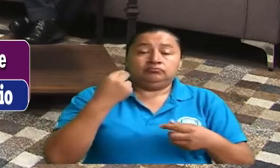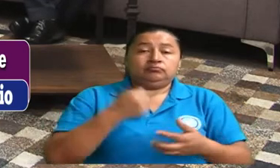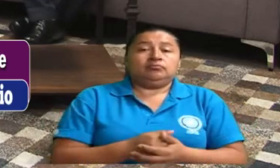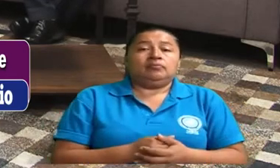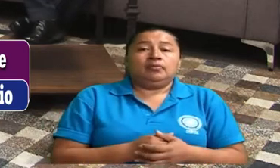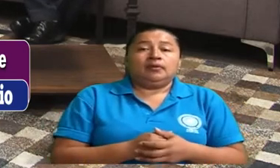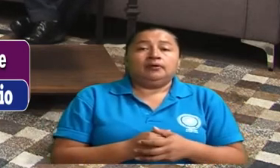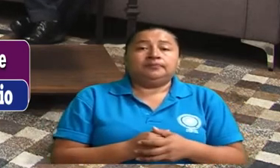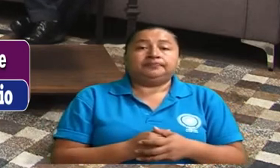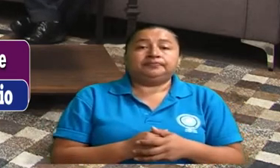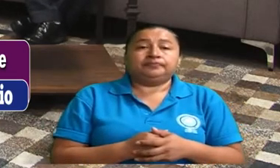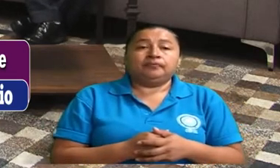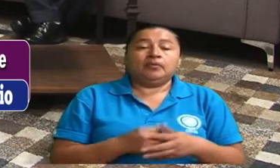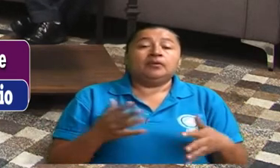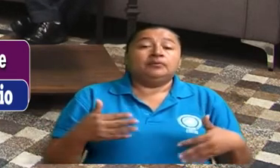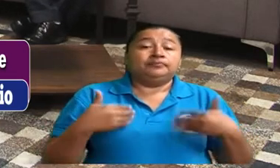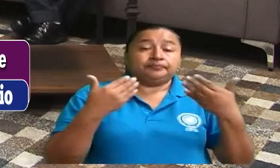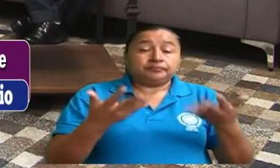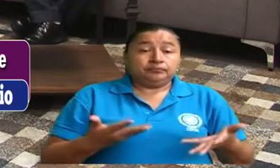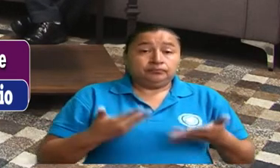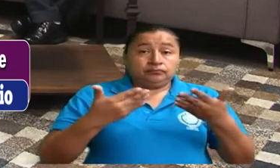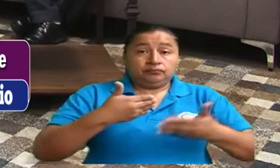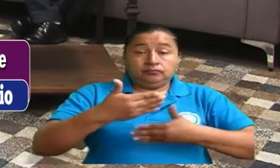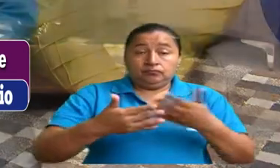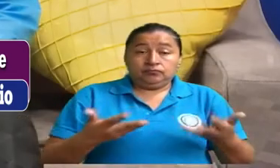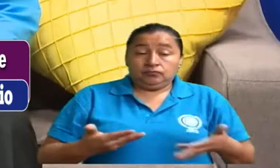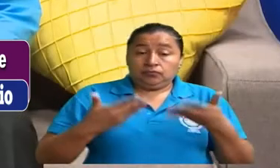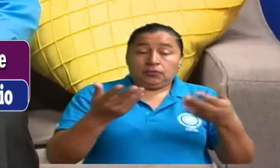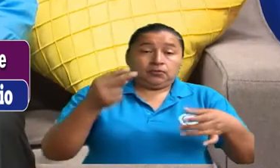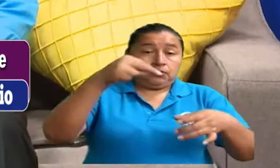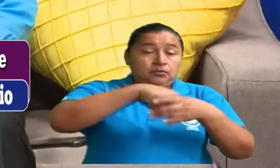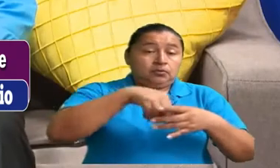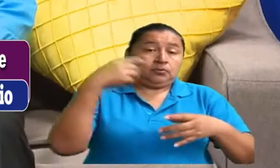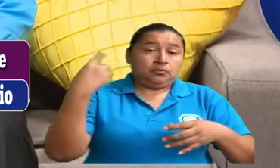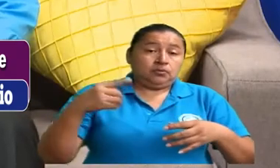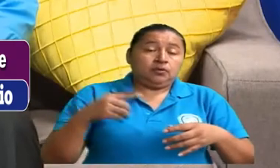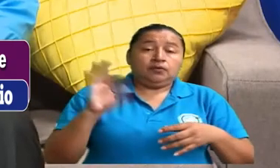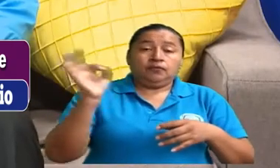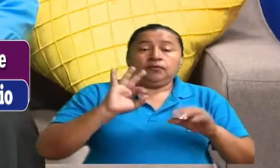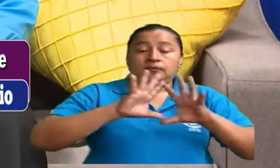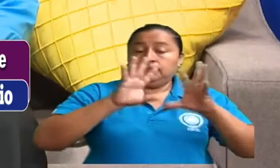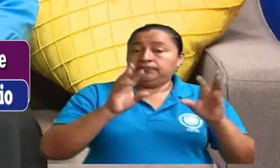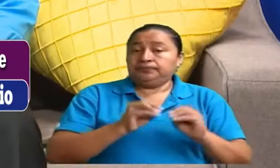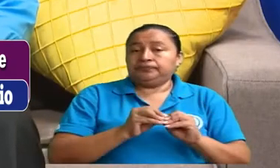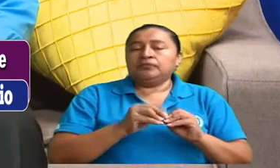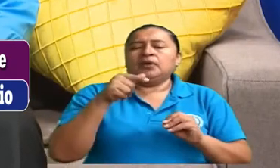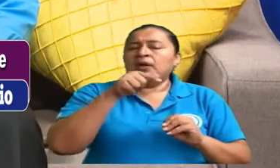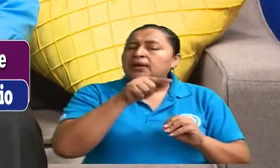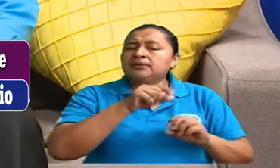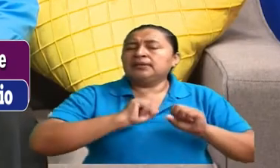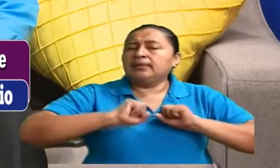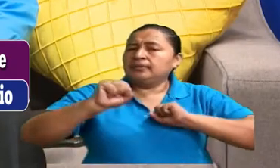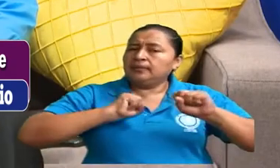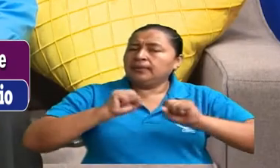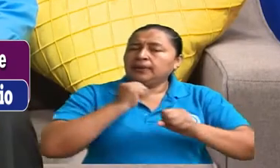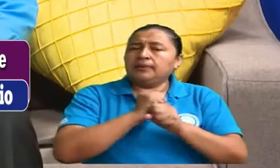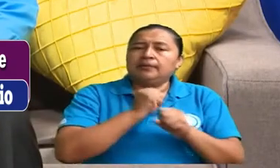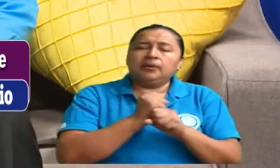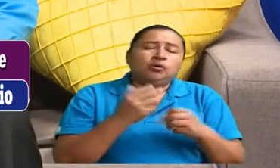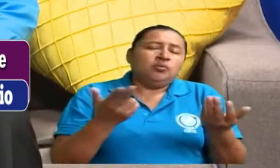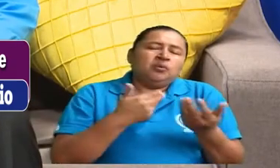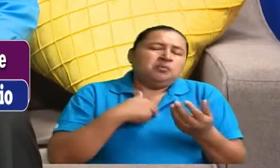Y también procesos de restitución e integración a la sociedad de una forma integral dentro de esa dinámica, es decir, cómo